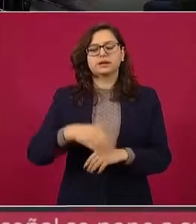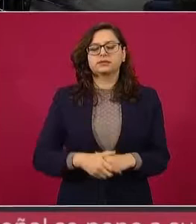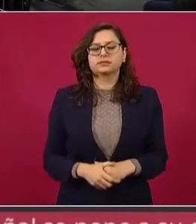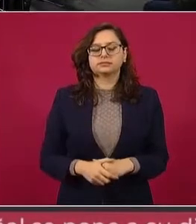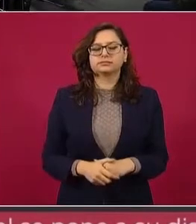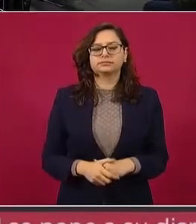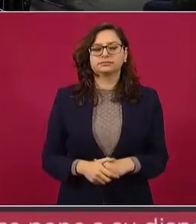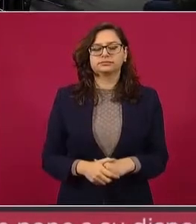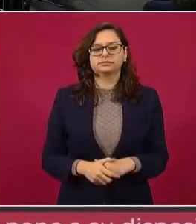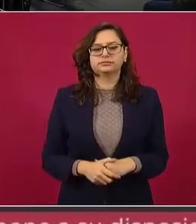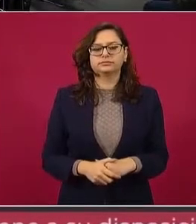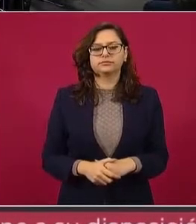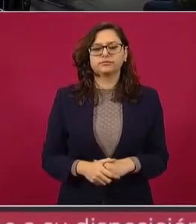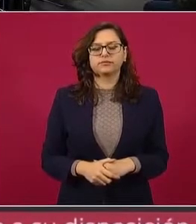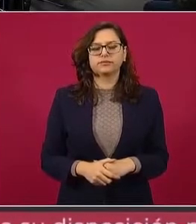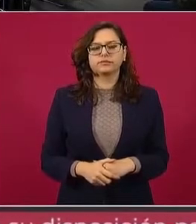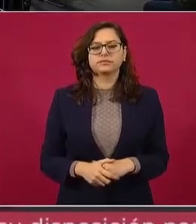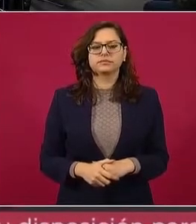pudieron